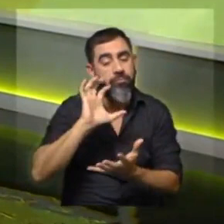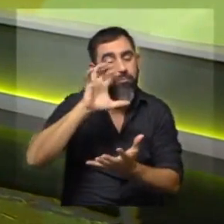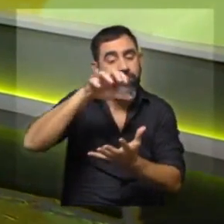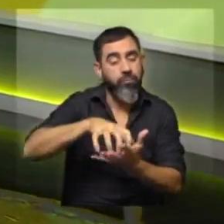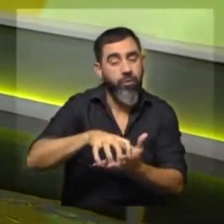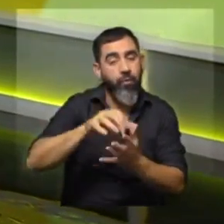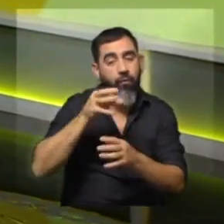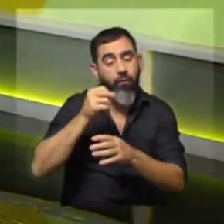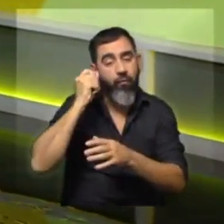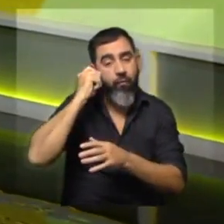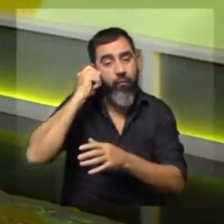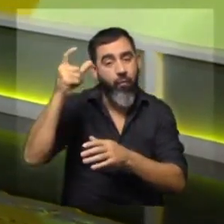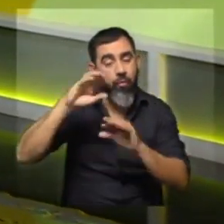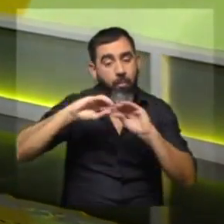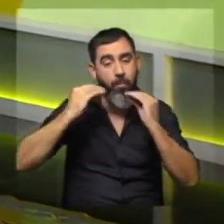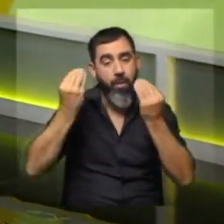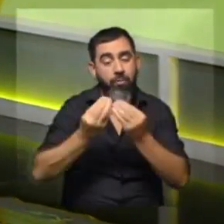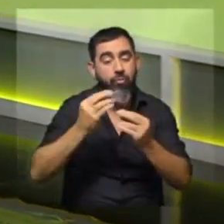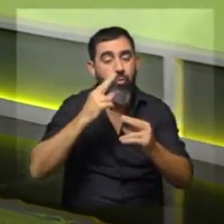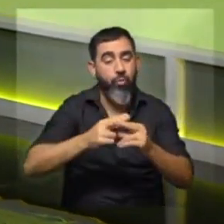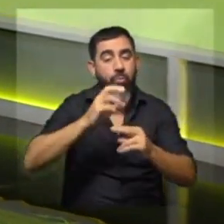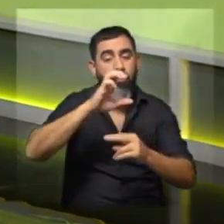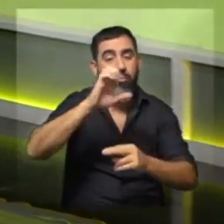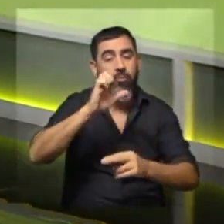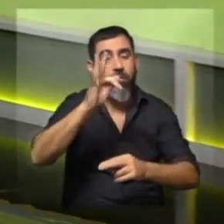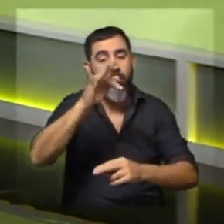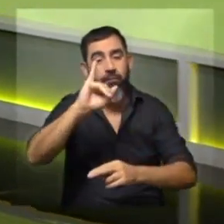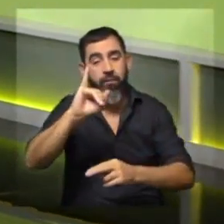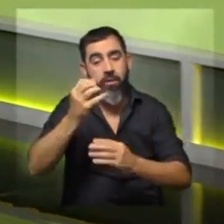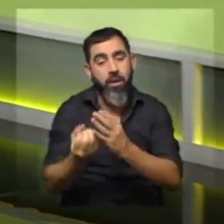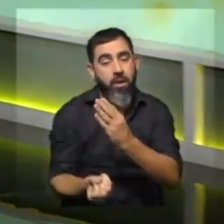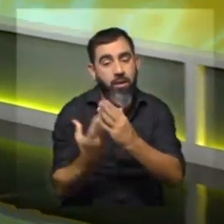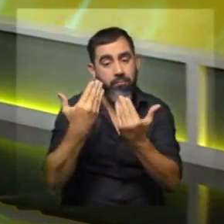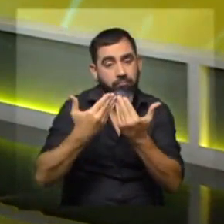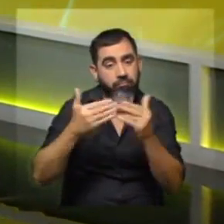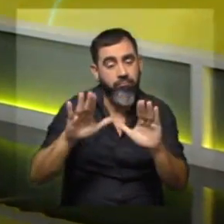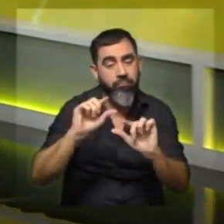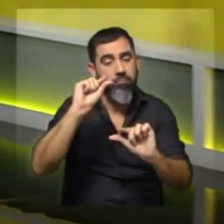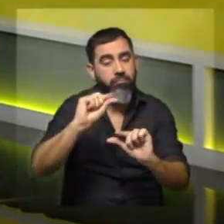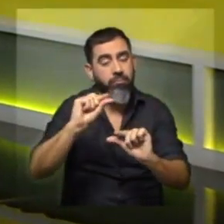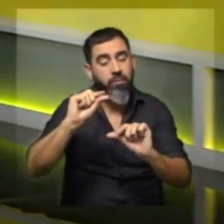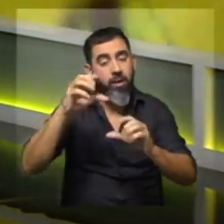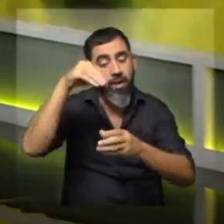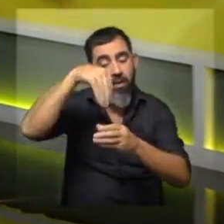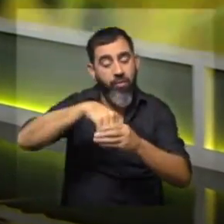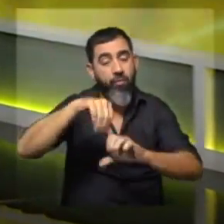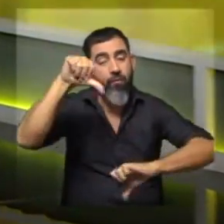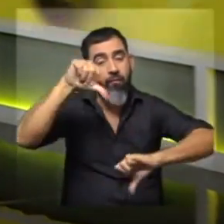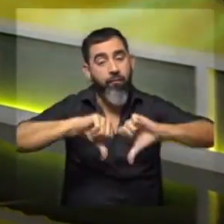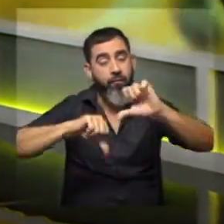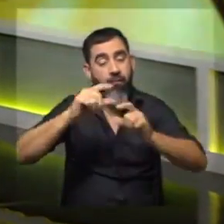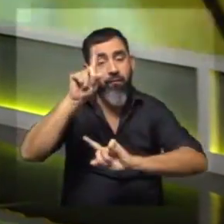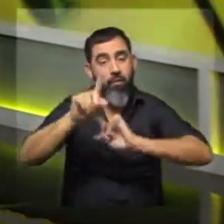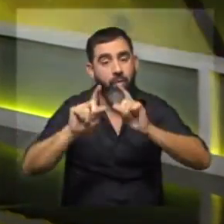de Formación Integrada, el CEFI, recientemente inaugurado, funciona en el ámbito de Facultad de Química. Hay